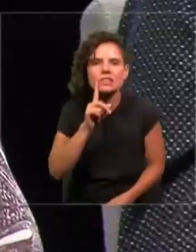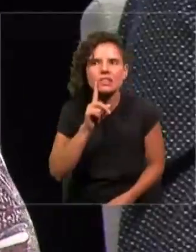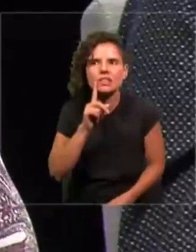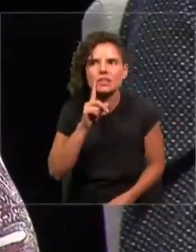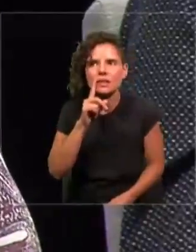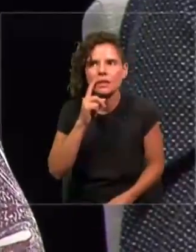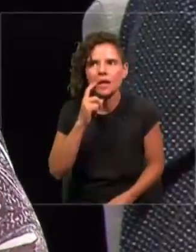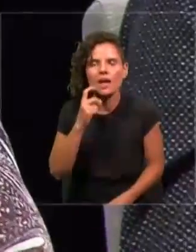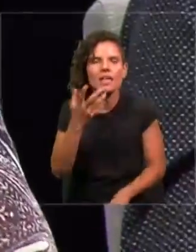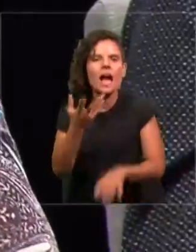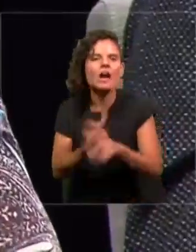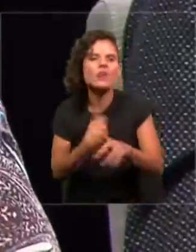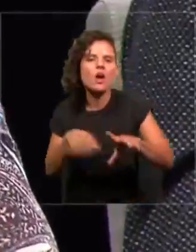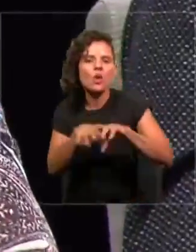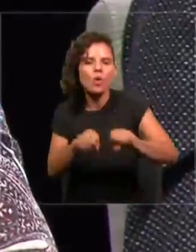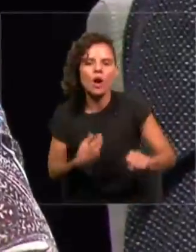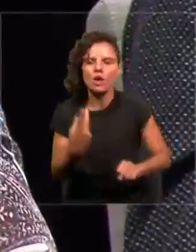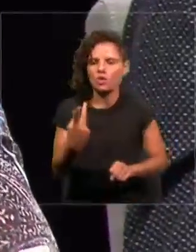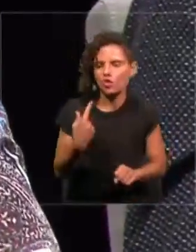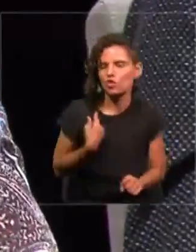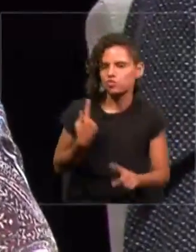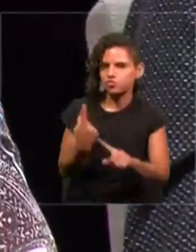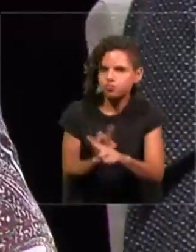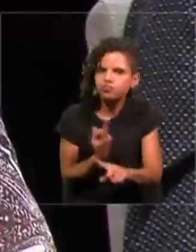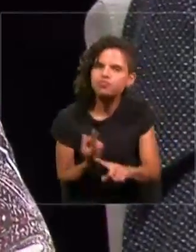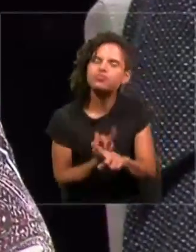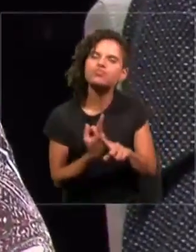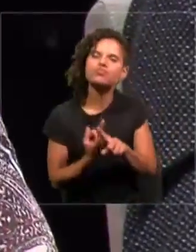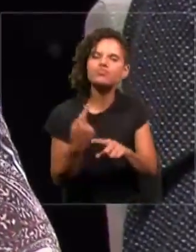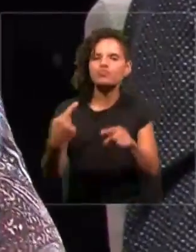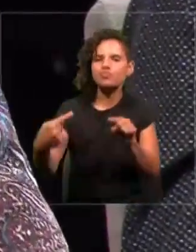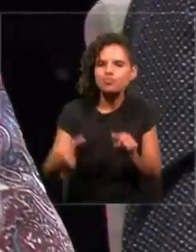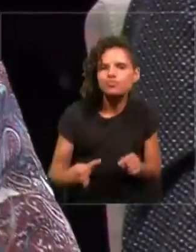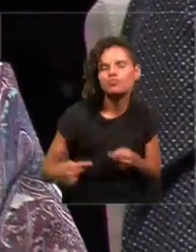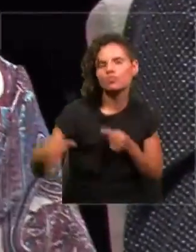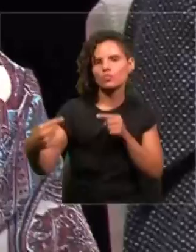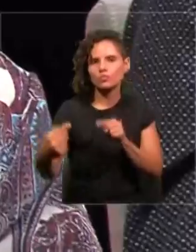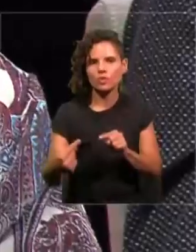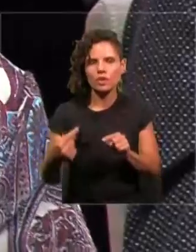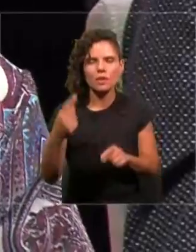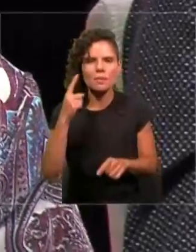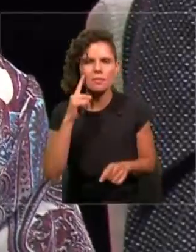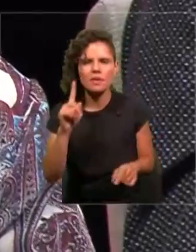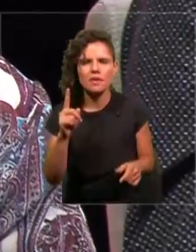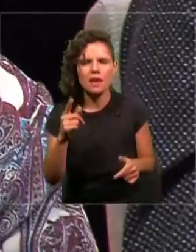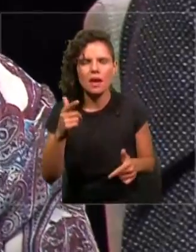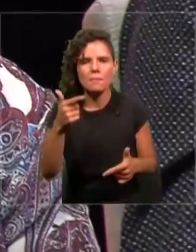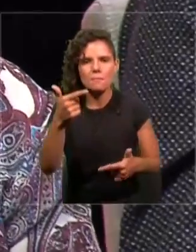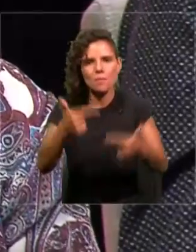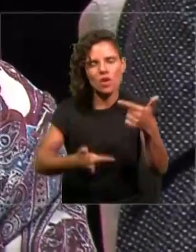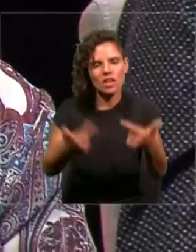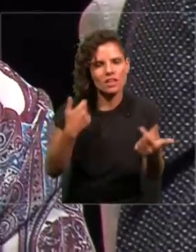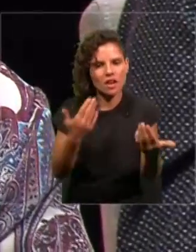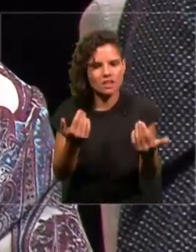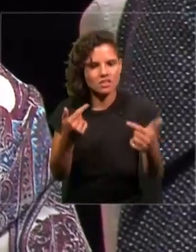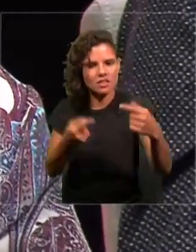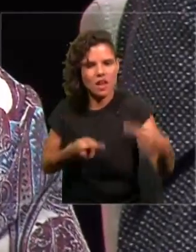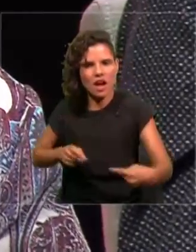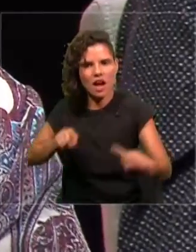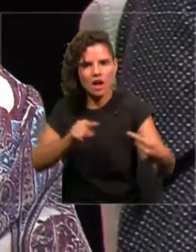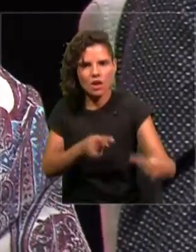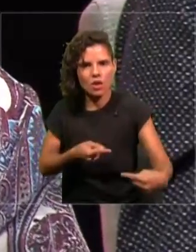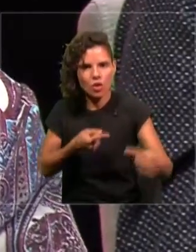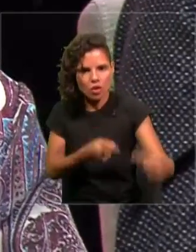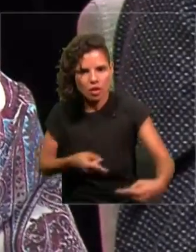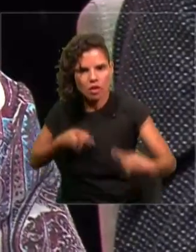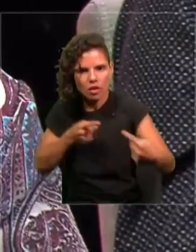de habla que significa que nos ponemos? Pero la política que requiere la palabra diálogo es